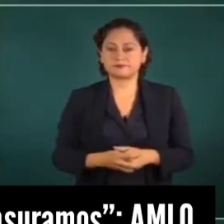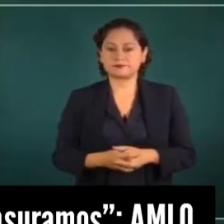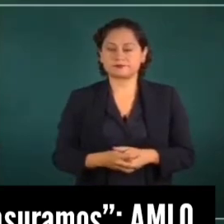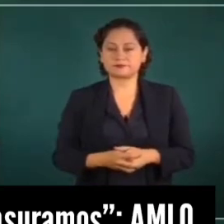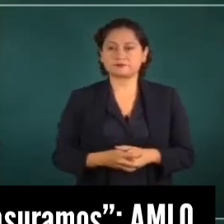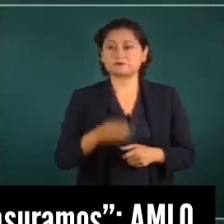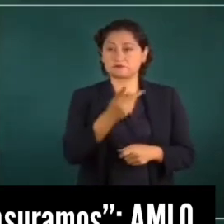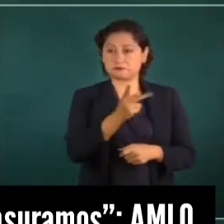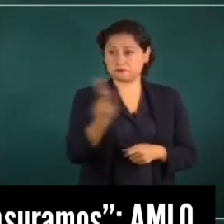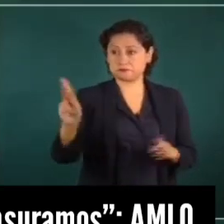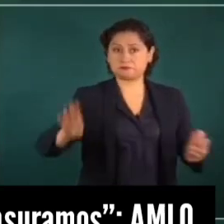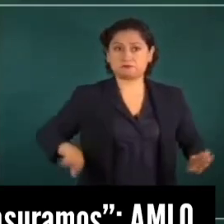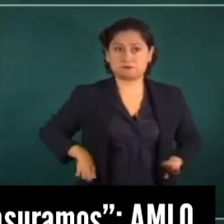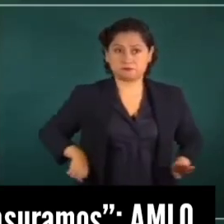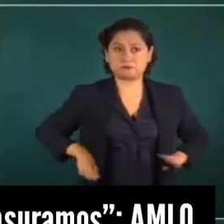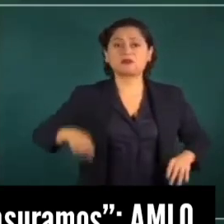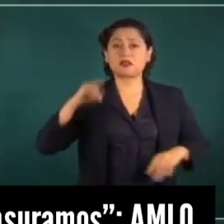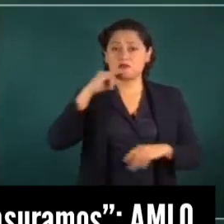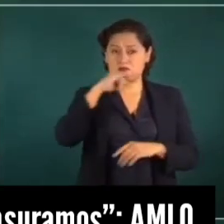hipócritas,